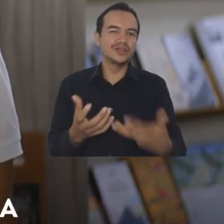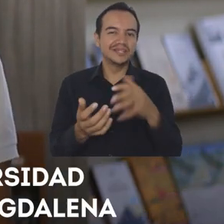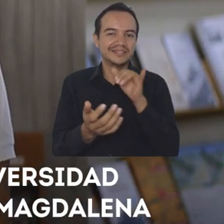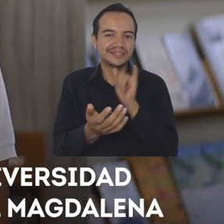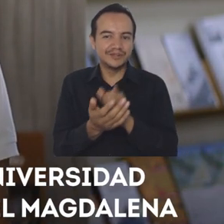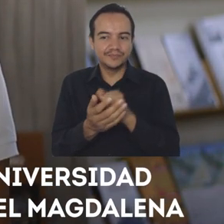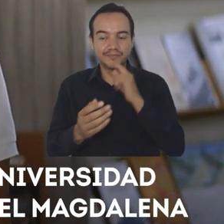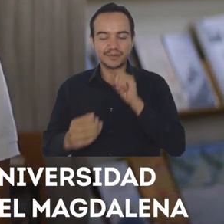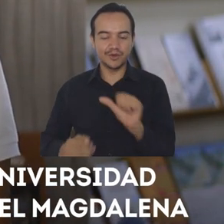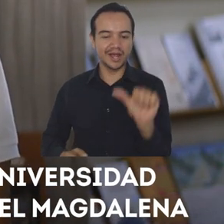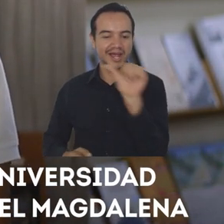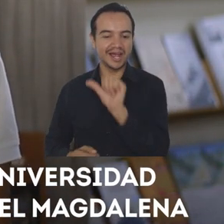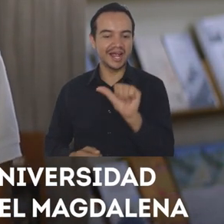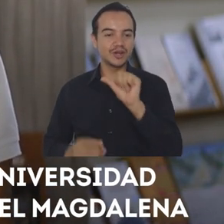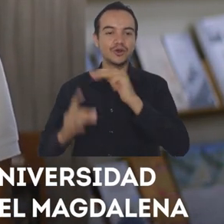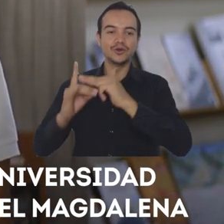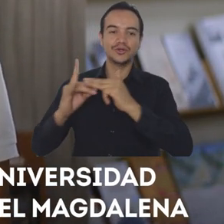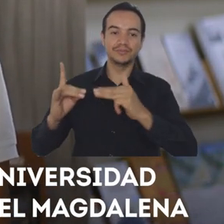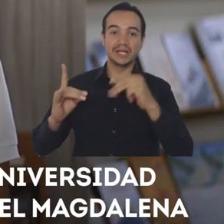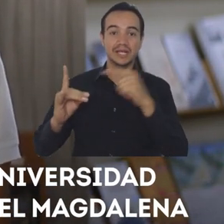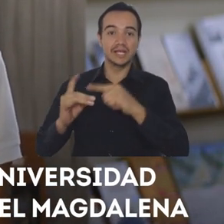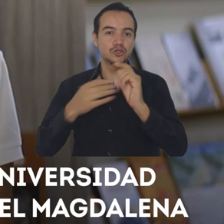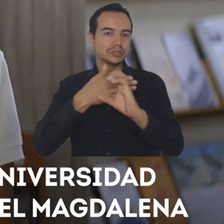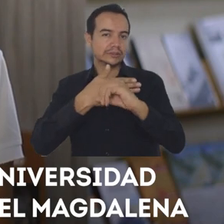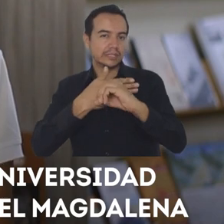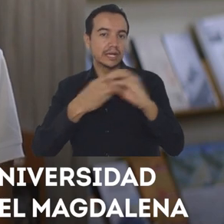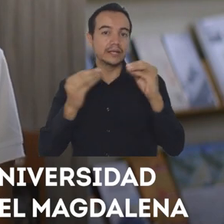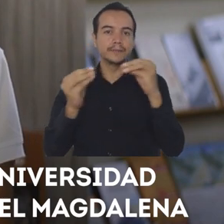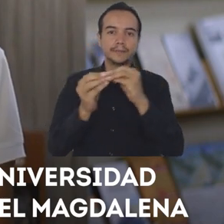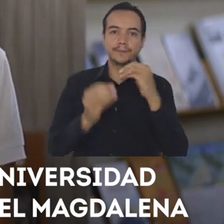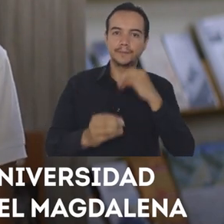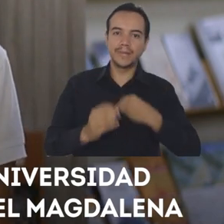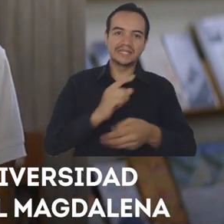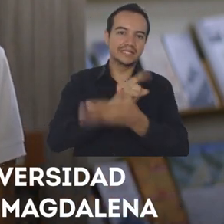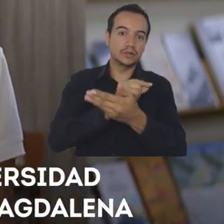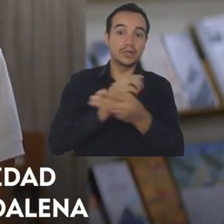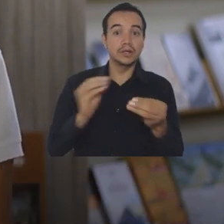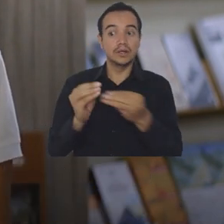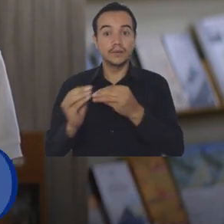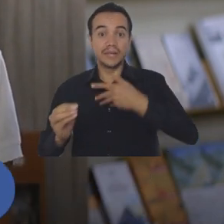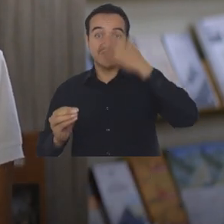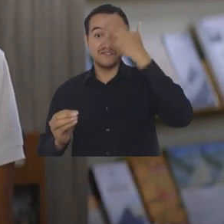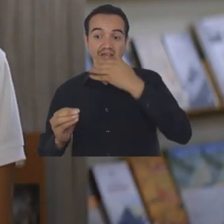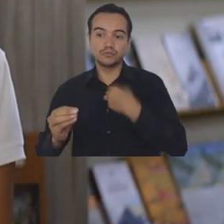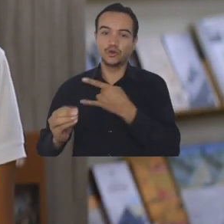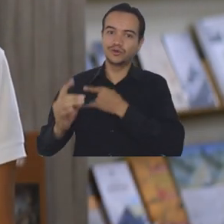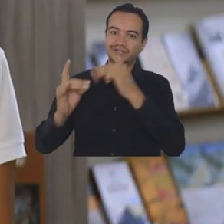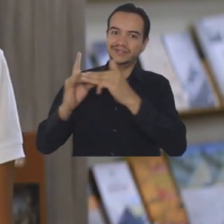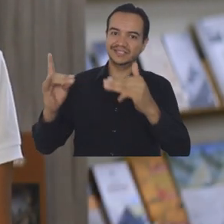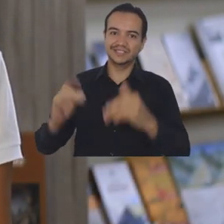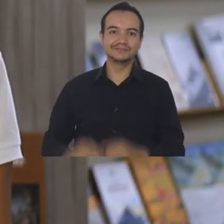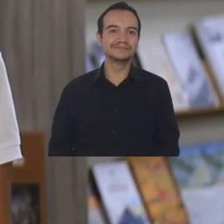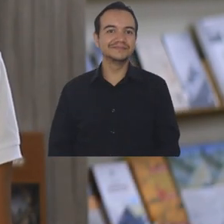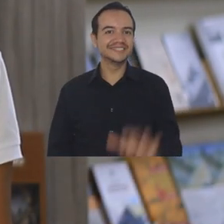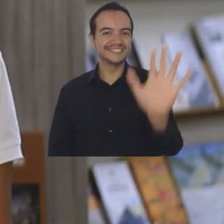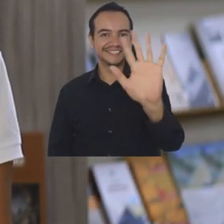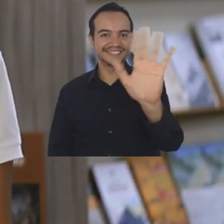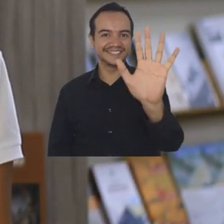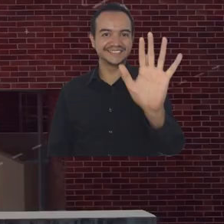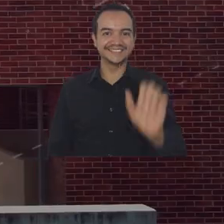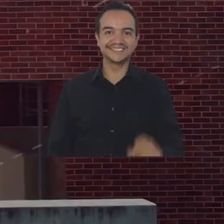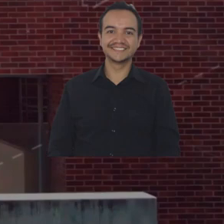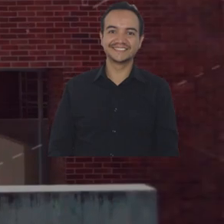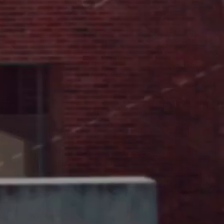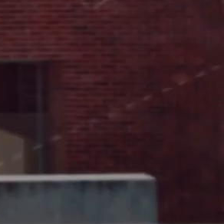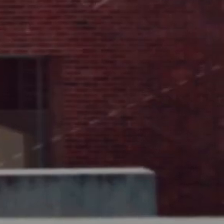redes institucionales como arroba unimagdalena para Twitter e Instagram y Universidad del Magdalena en Facebook. Hasta pronto.